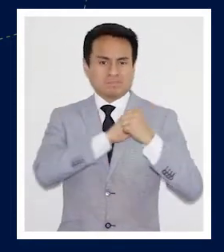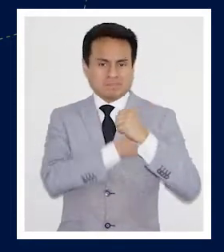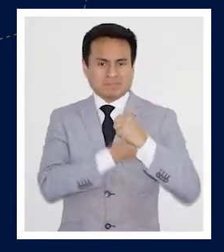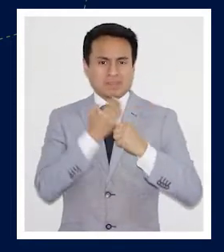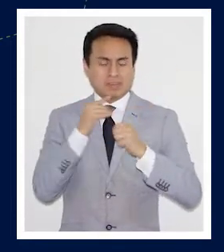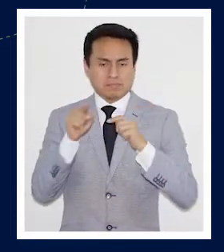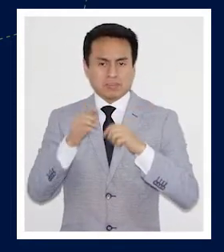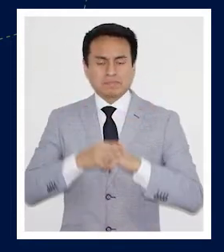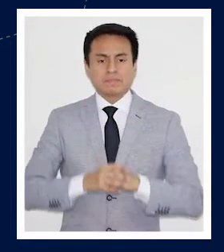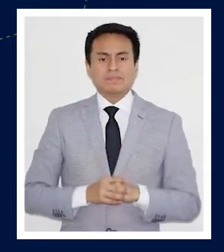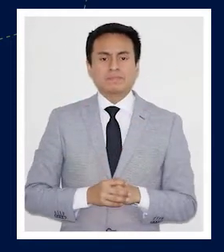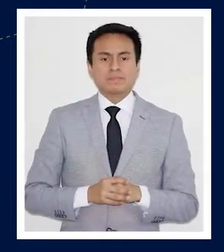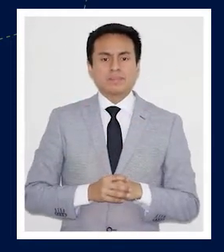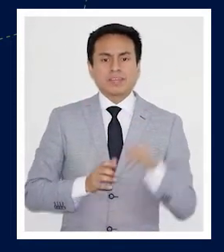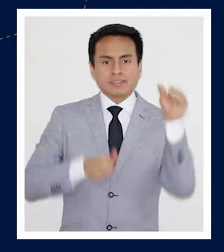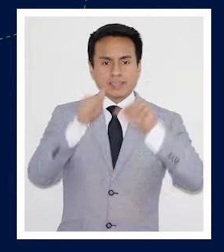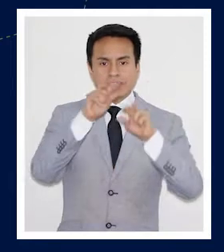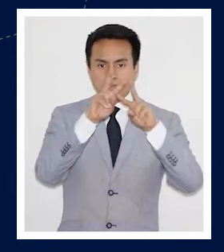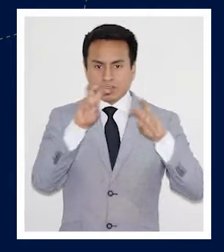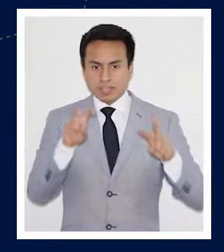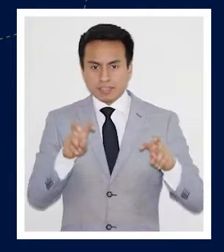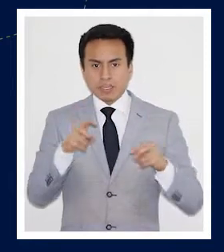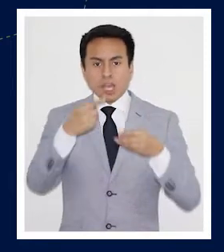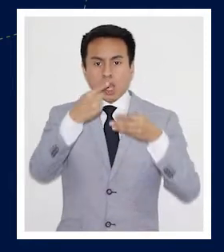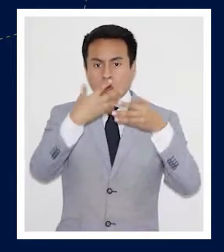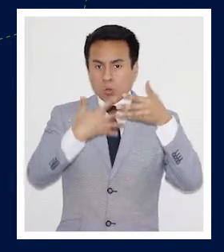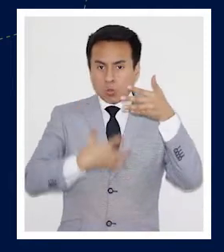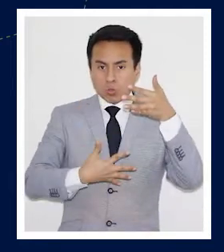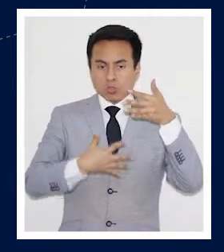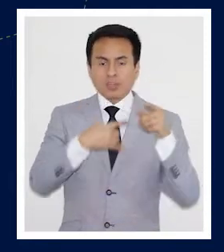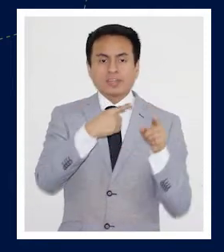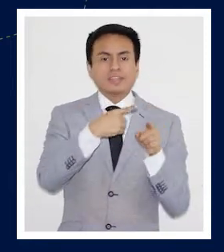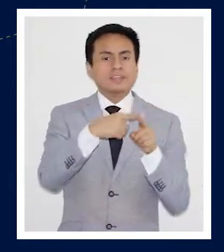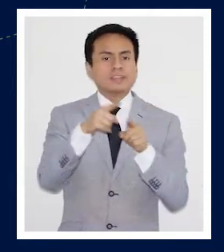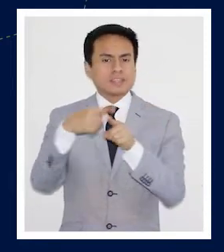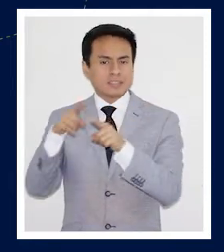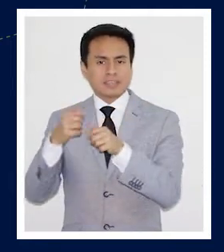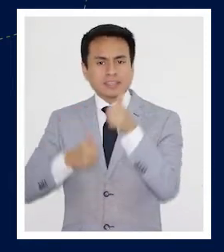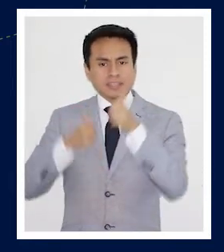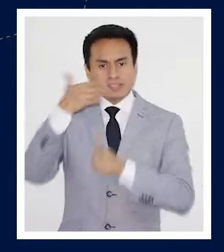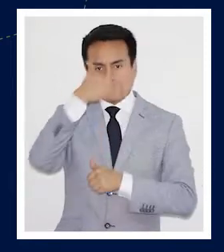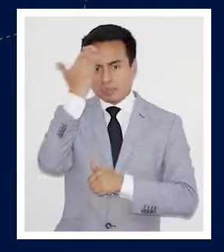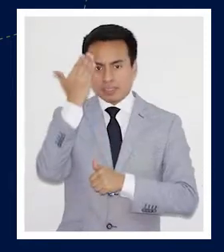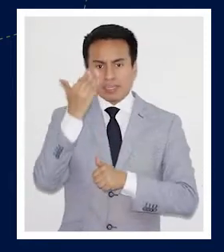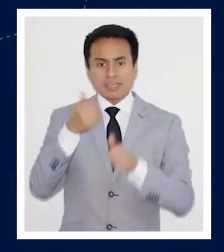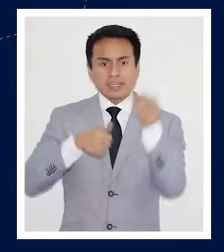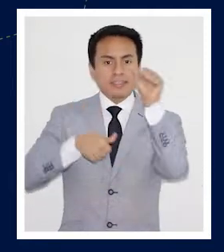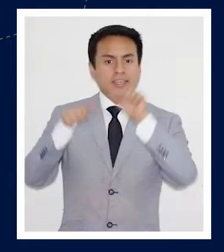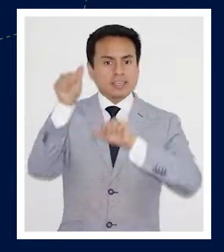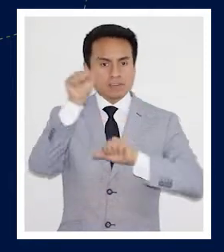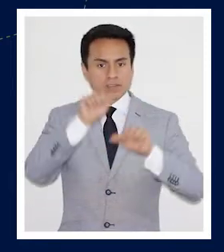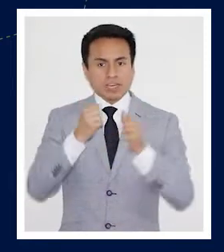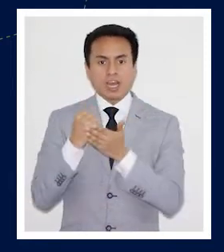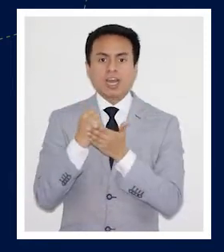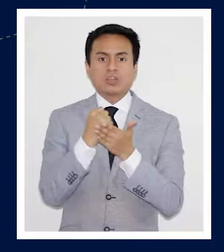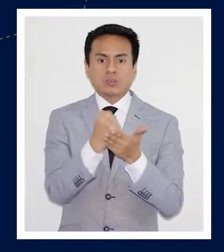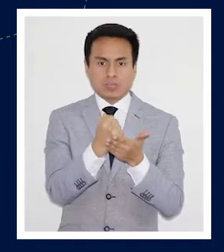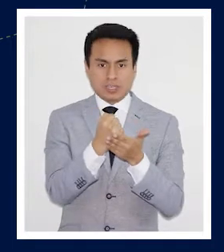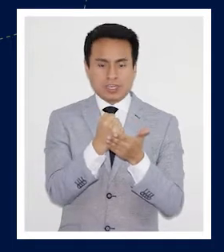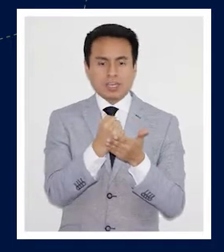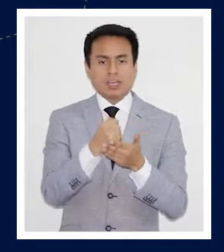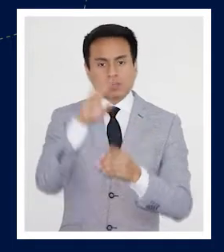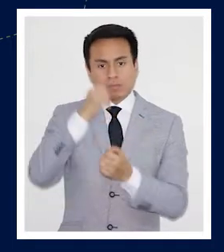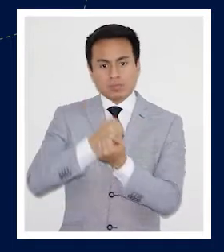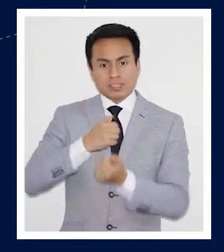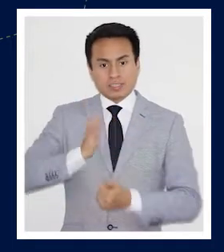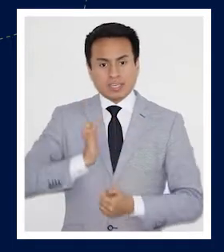Judicial. Las ciencias forenses son un conjunto de distintas disciplinas científicas que ayudan a